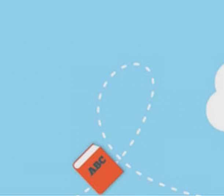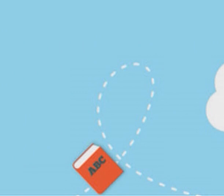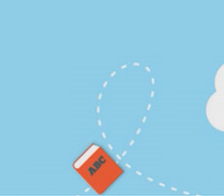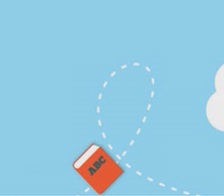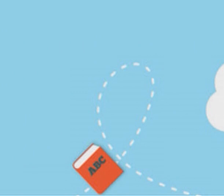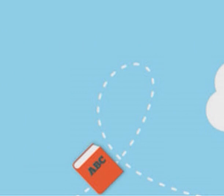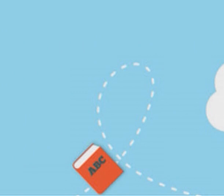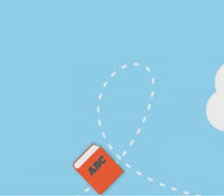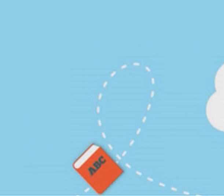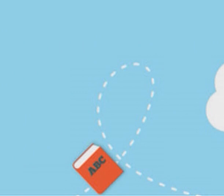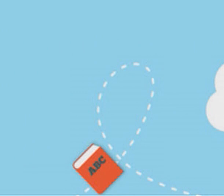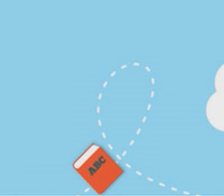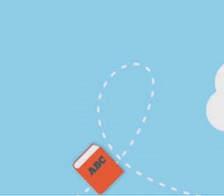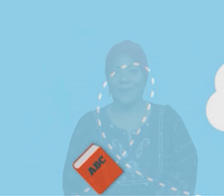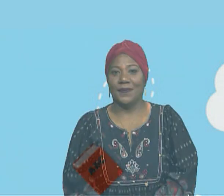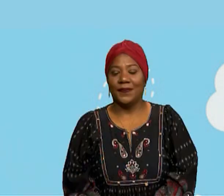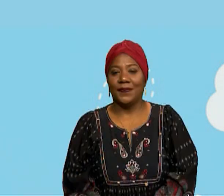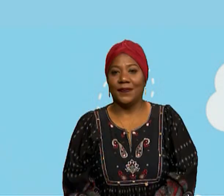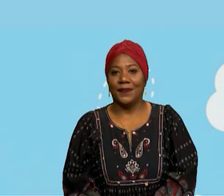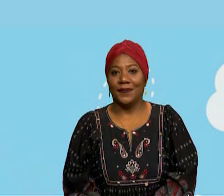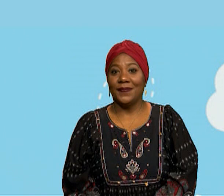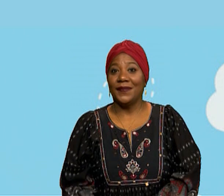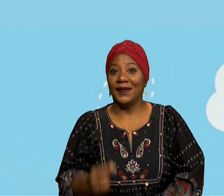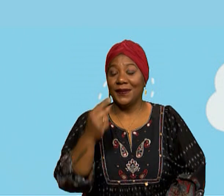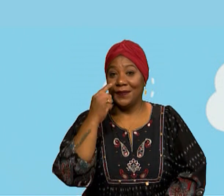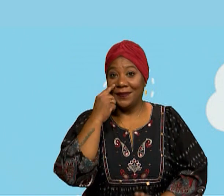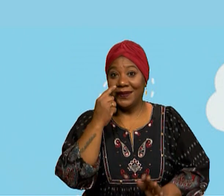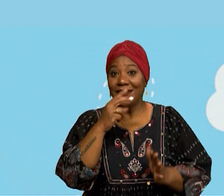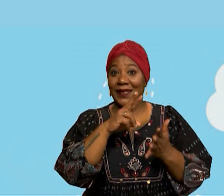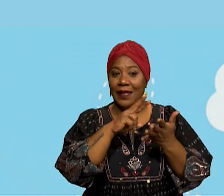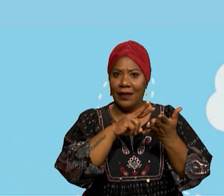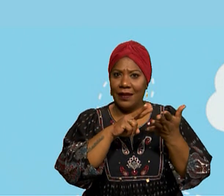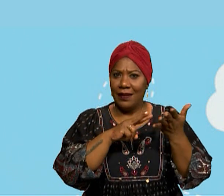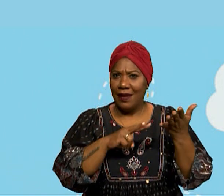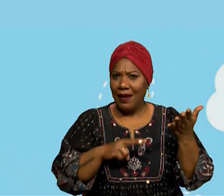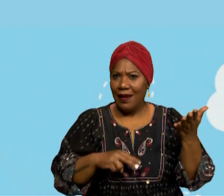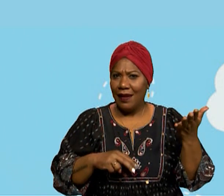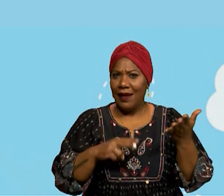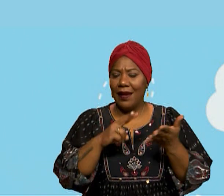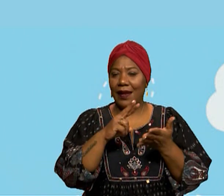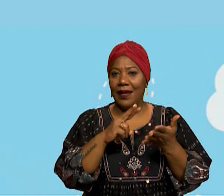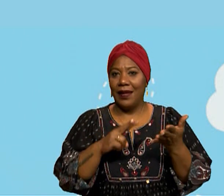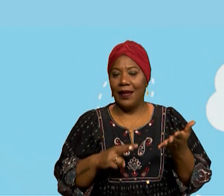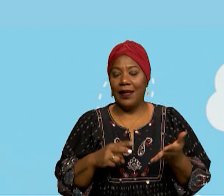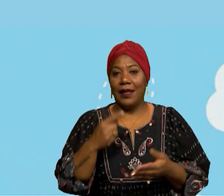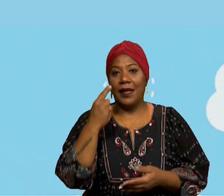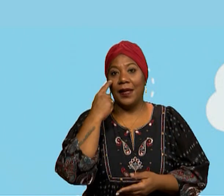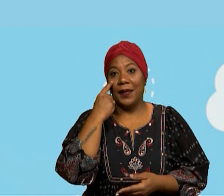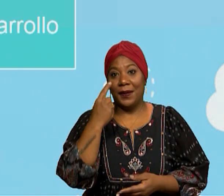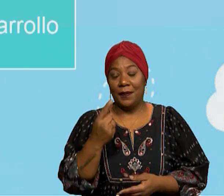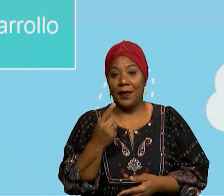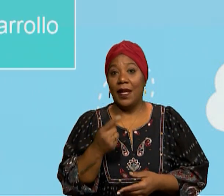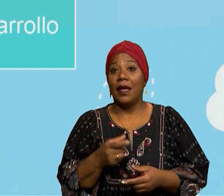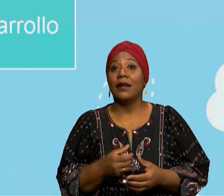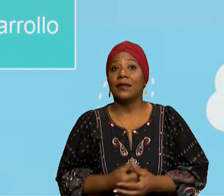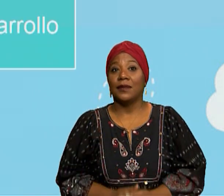mediante las diferentes tarjetas que vamos a observar. A continuación,